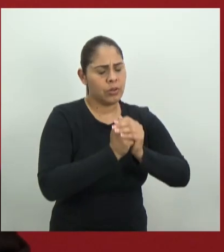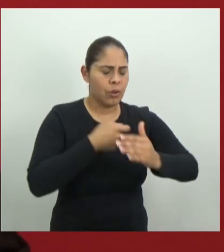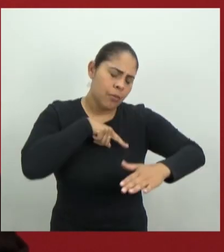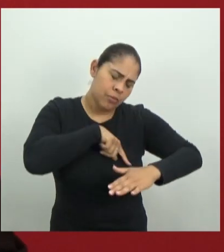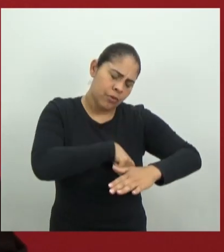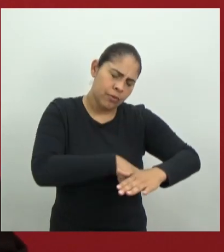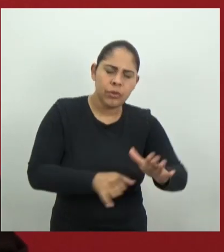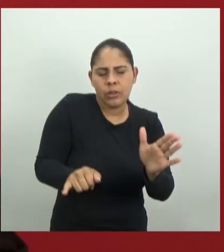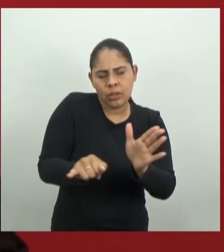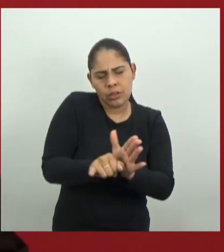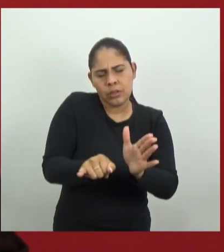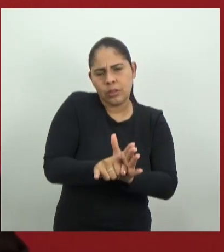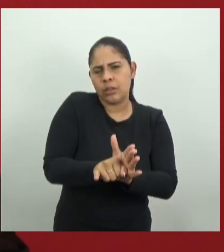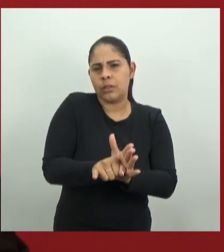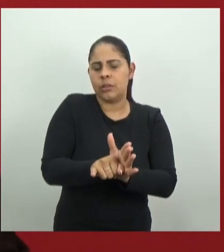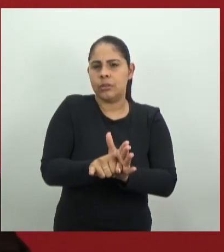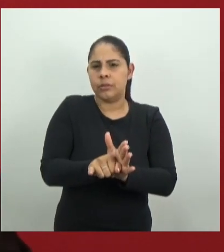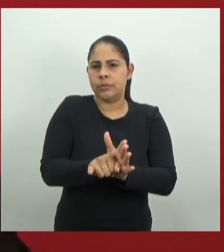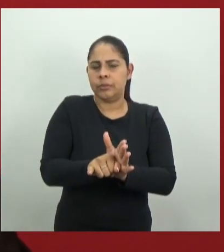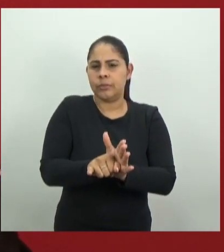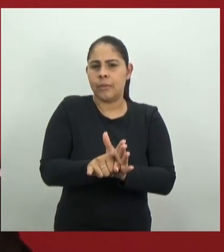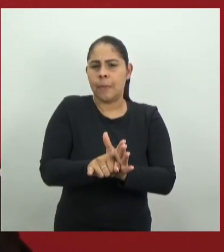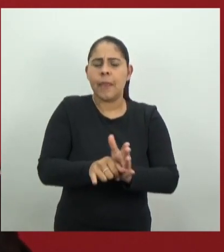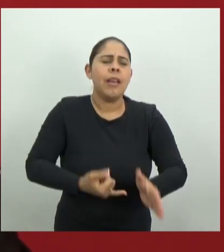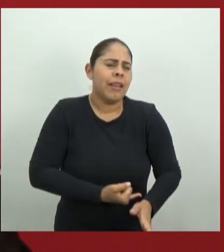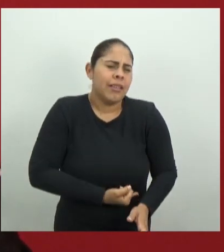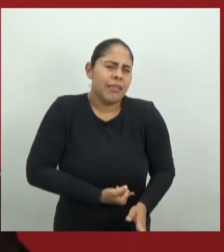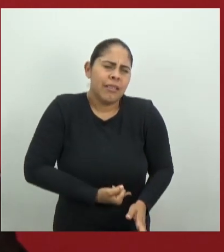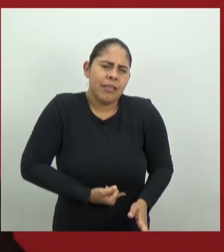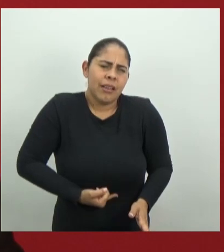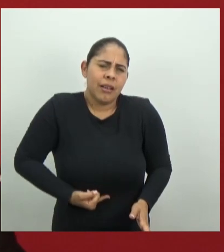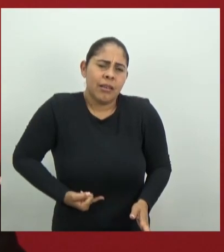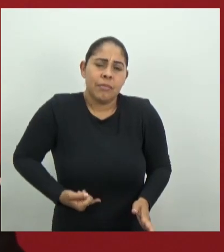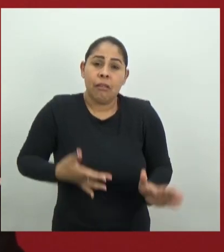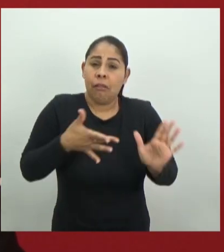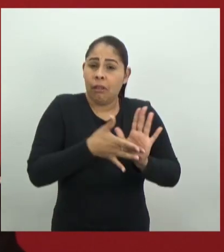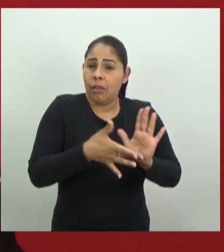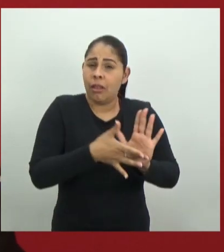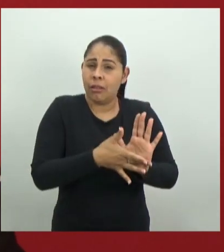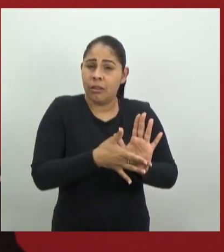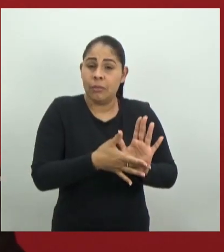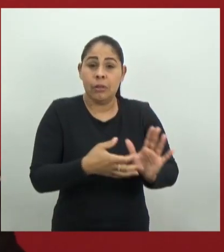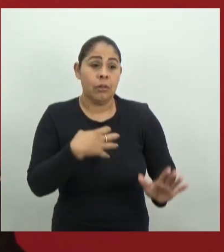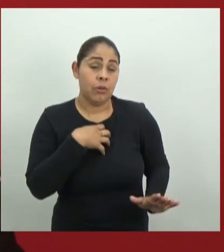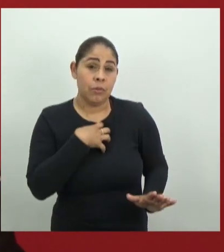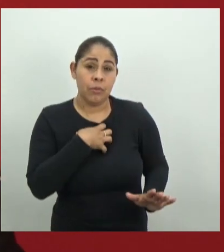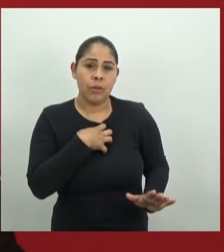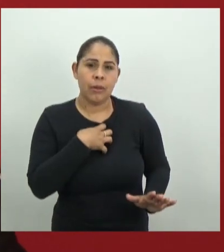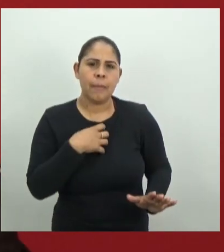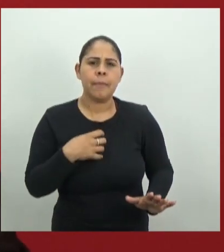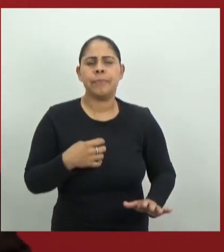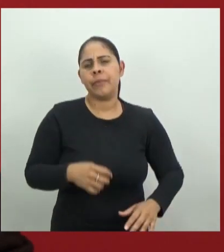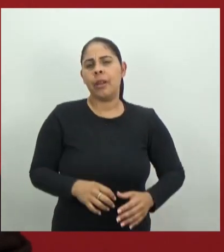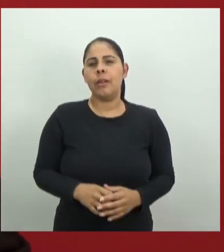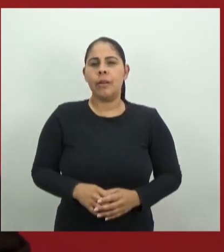Y un hambre que no se puede describir, un hambre de la palabra de Dios.